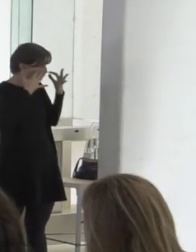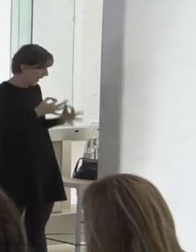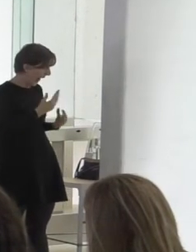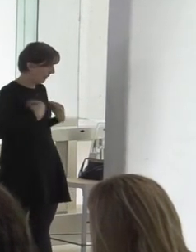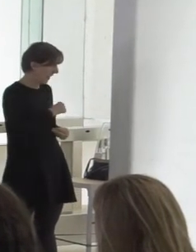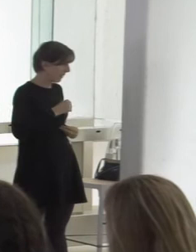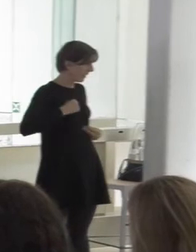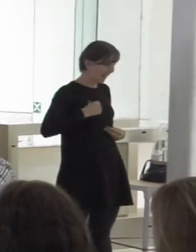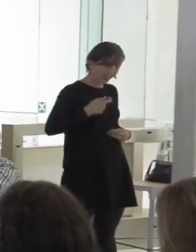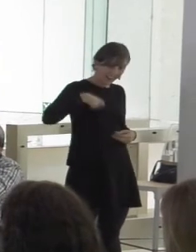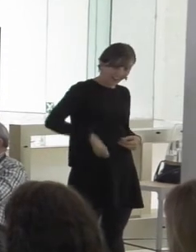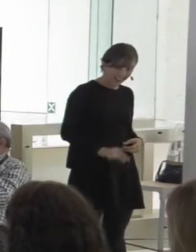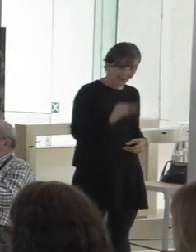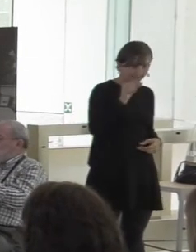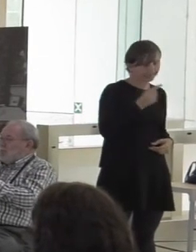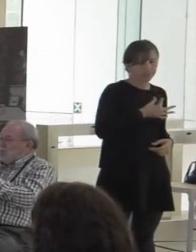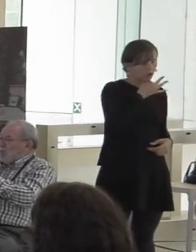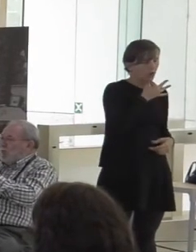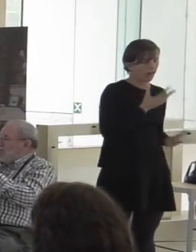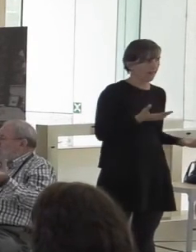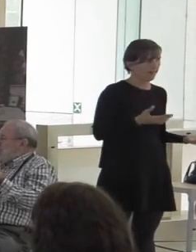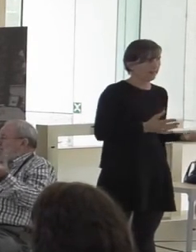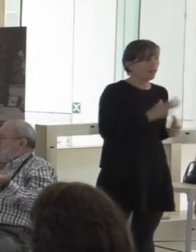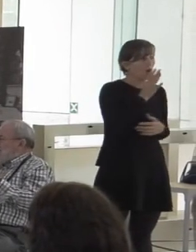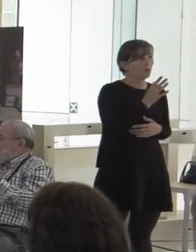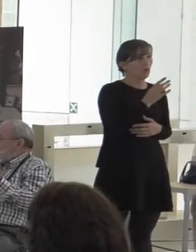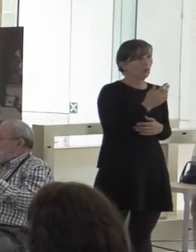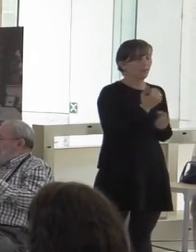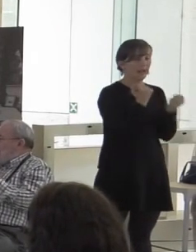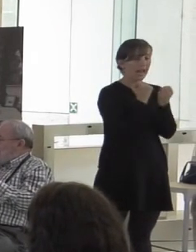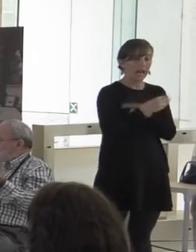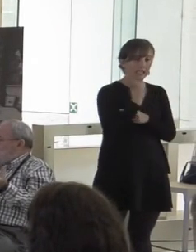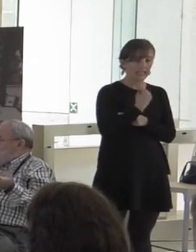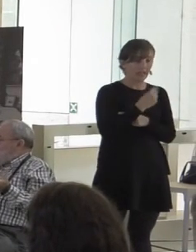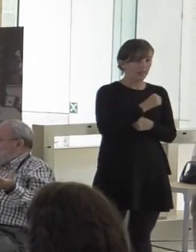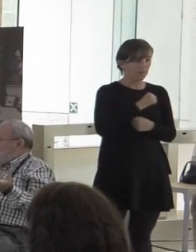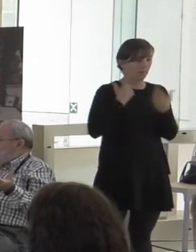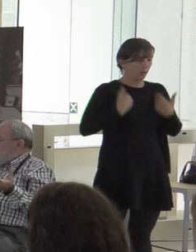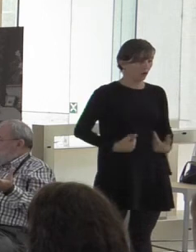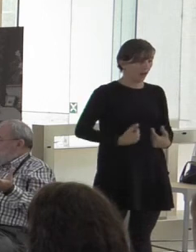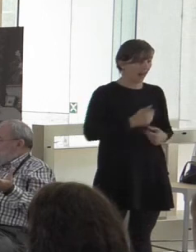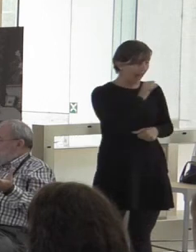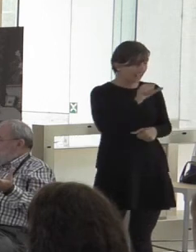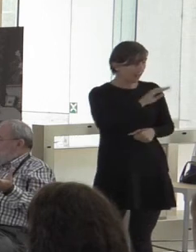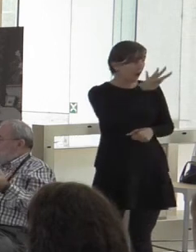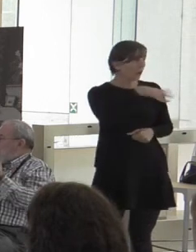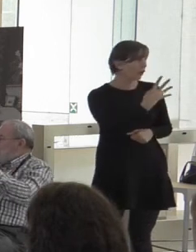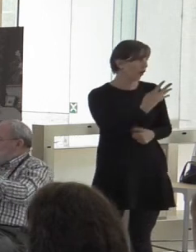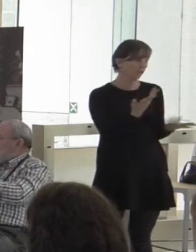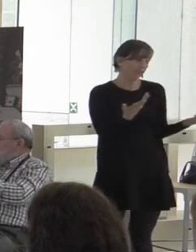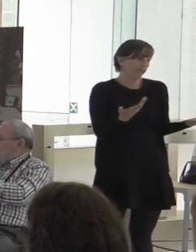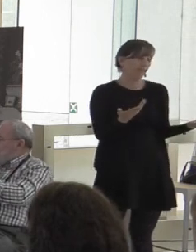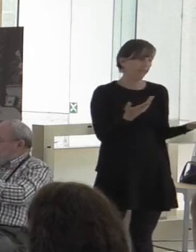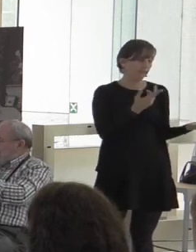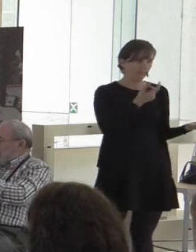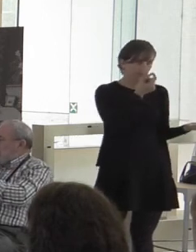independiente. Porque una asistencia personal, 4 horas a la semana, no acaba de resolverte el problema. Entonces,